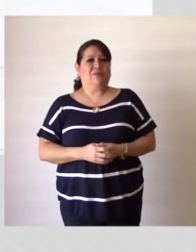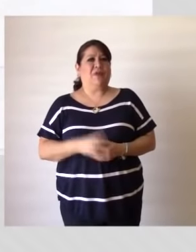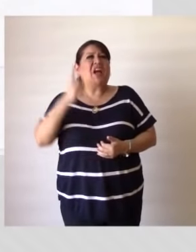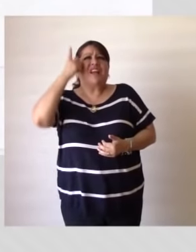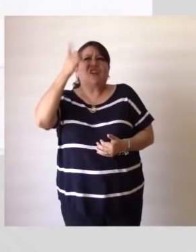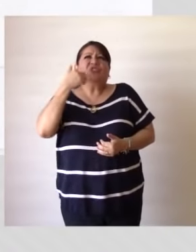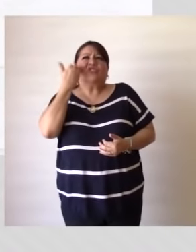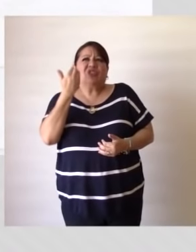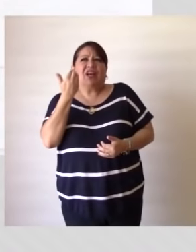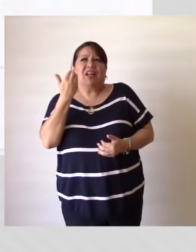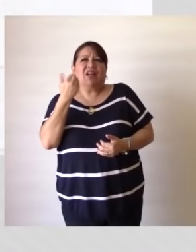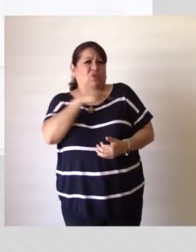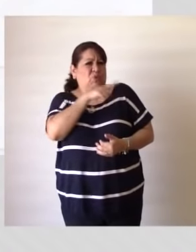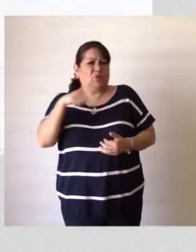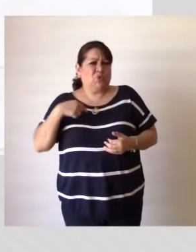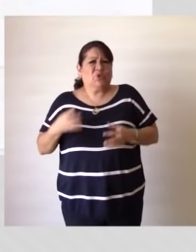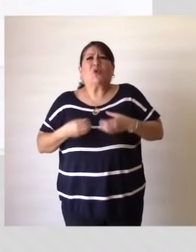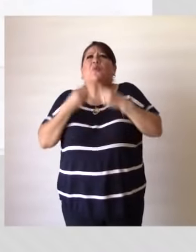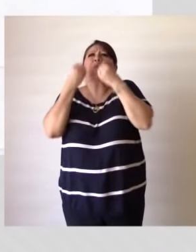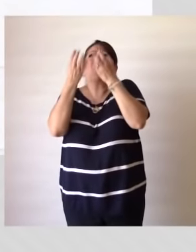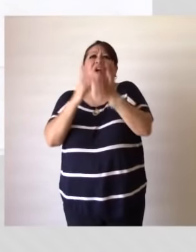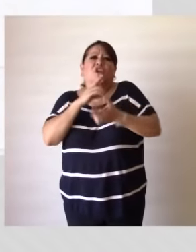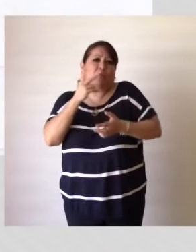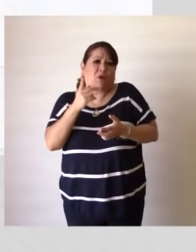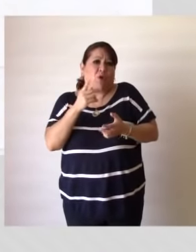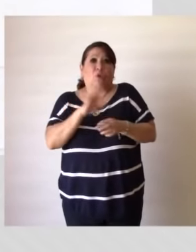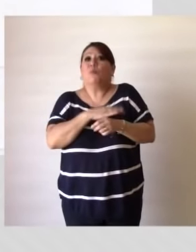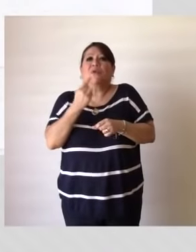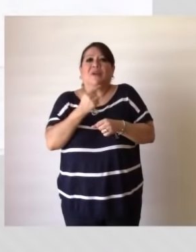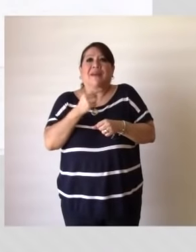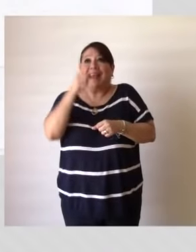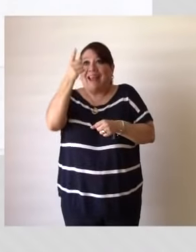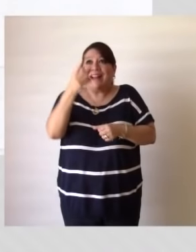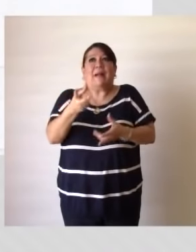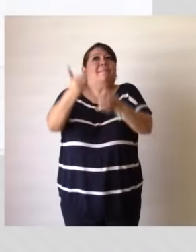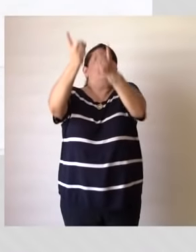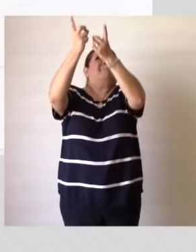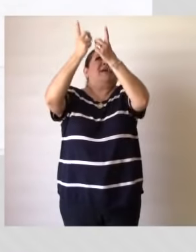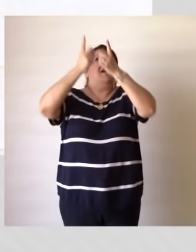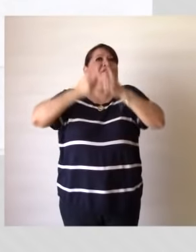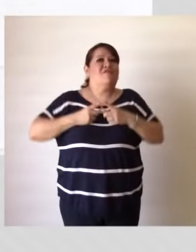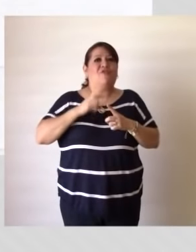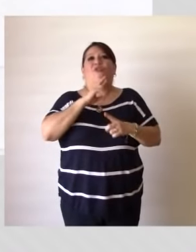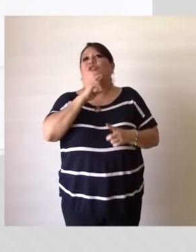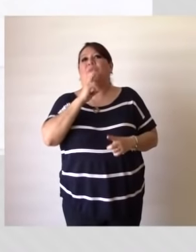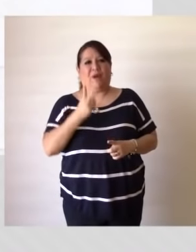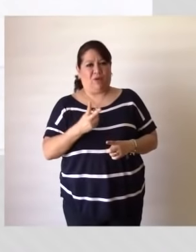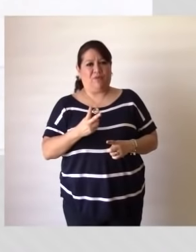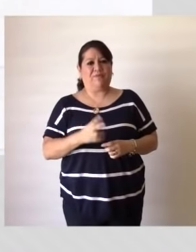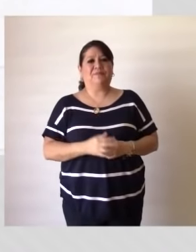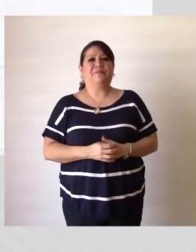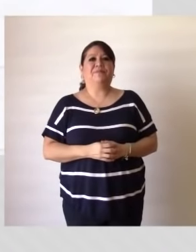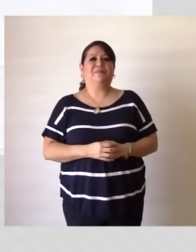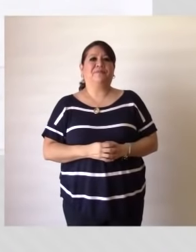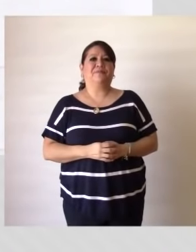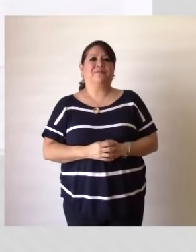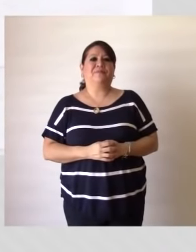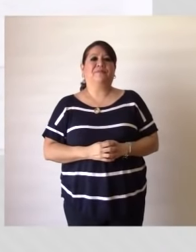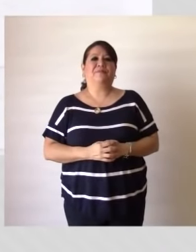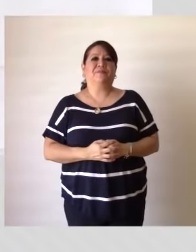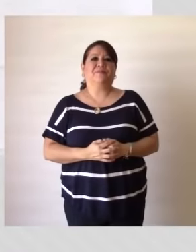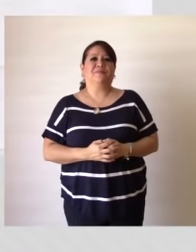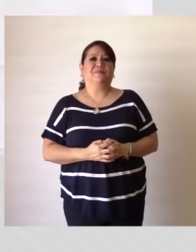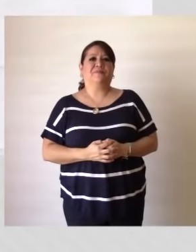es mi naturaleza si yo te doy lo mejor de mí yo quiero que tú me des lo mejor de ti segundo punto que quiero compartir